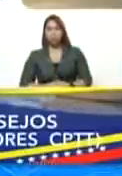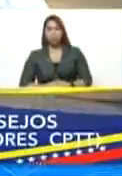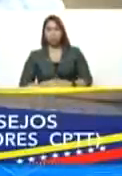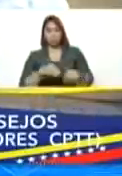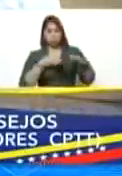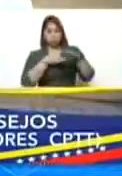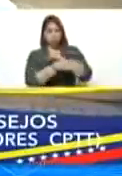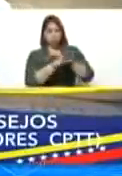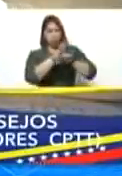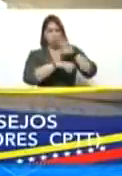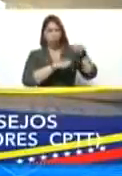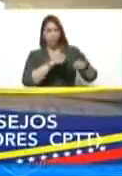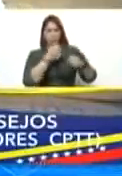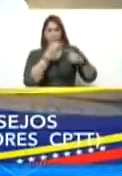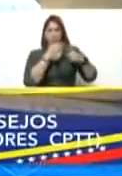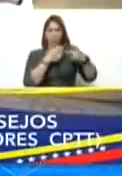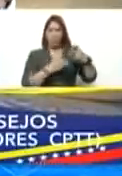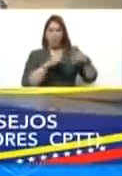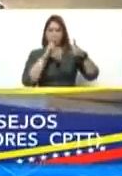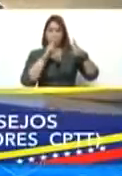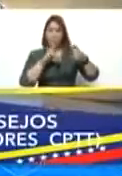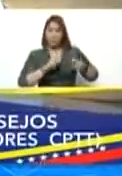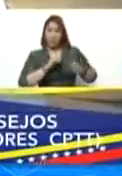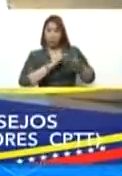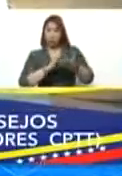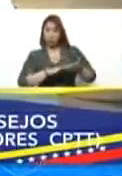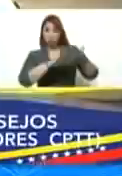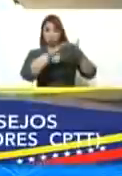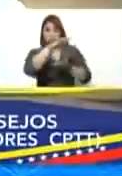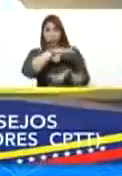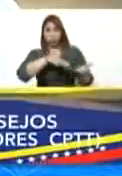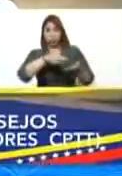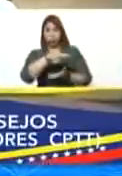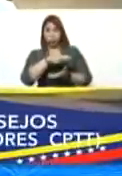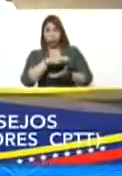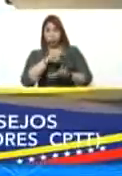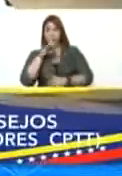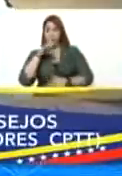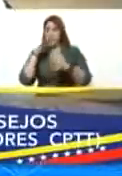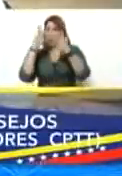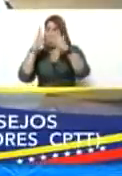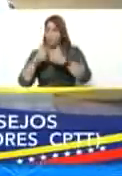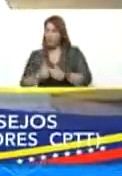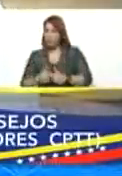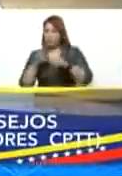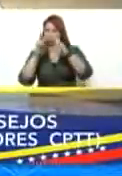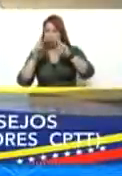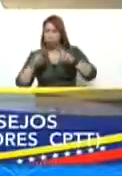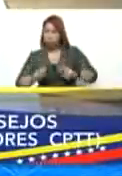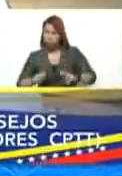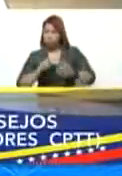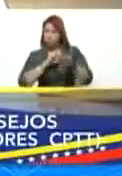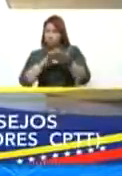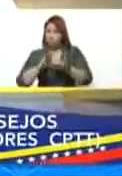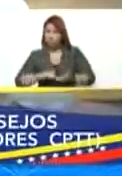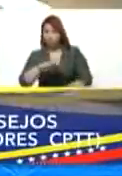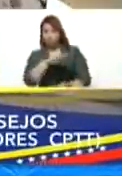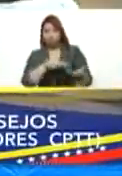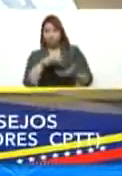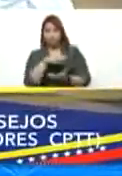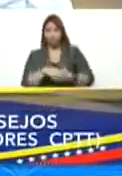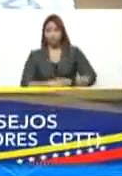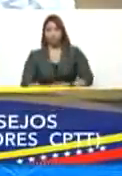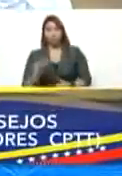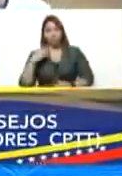materia prima, revisar y resolverlo. Por mala administración, revisar y resolverlo.